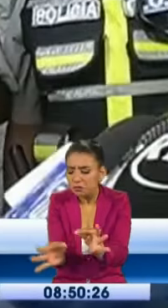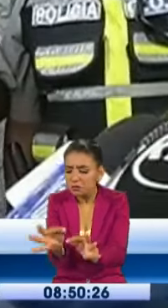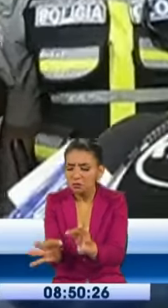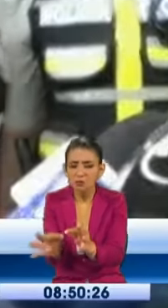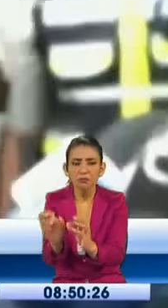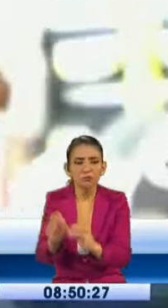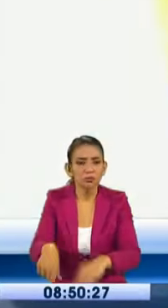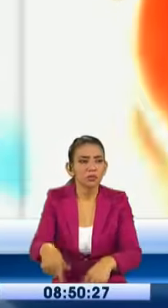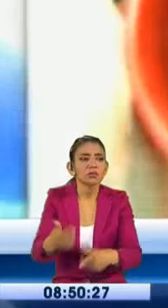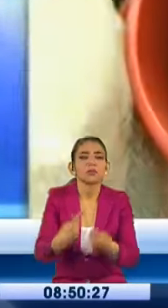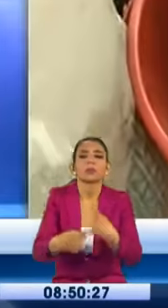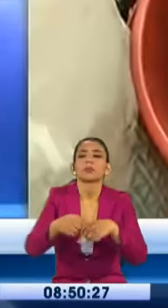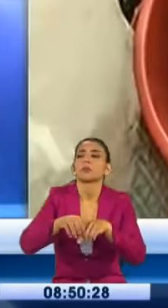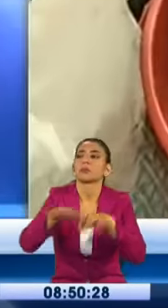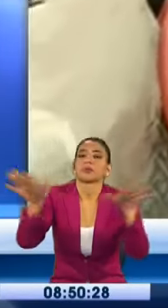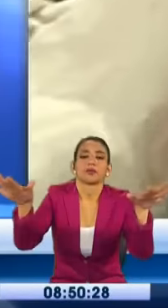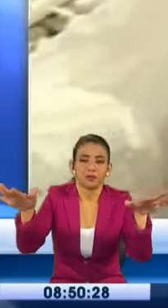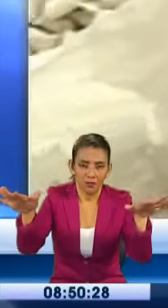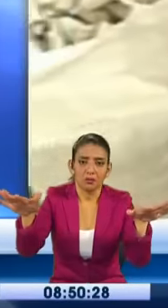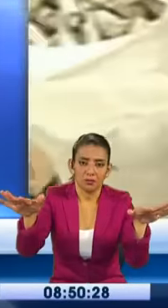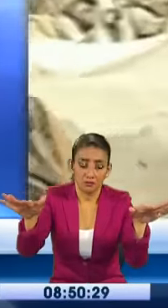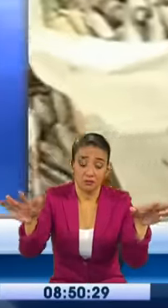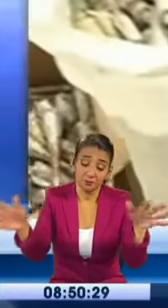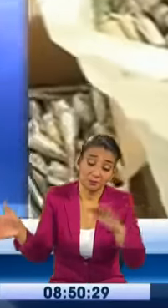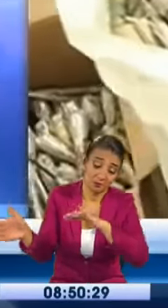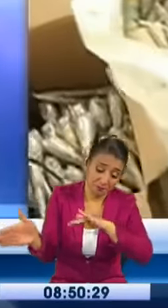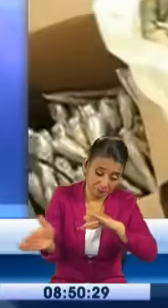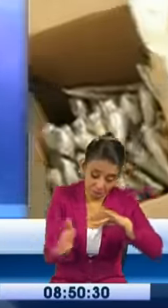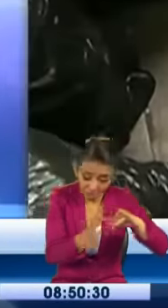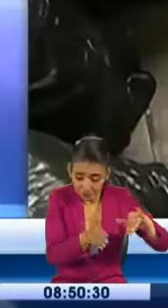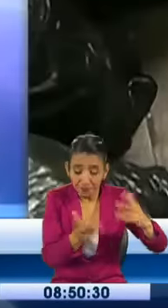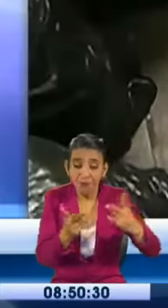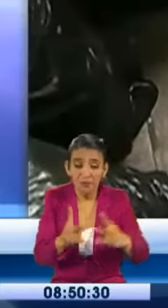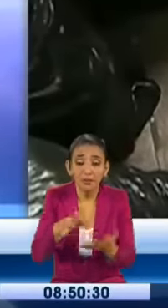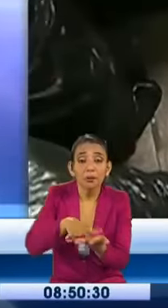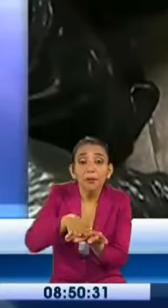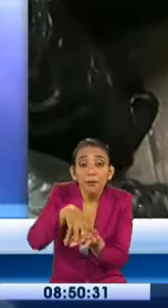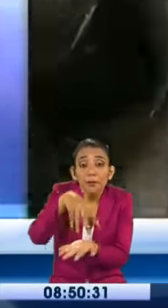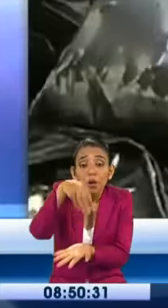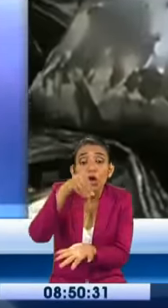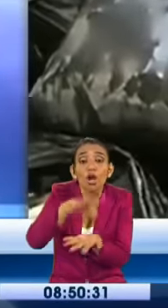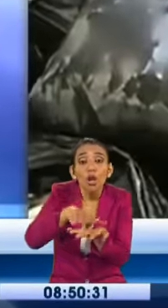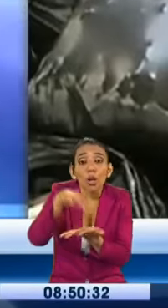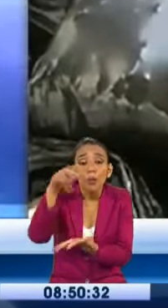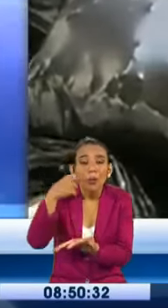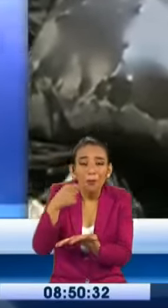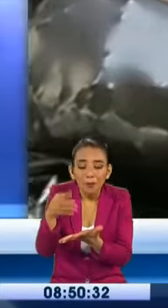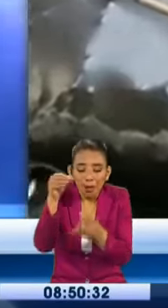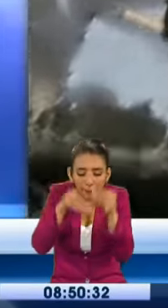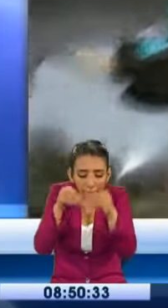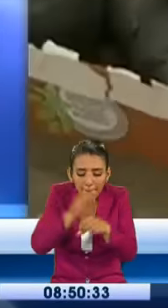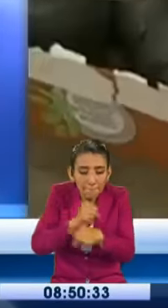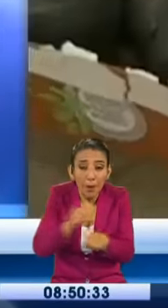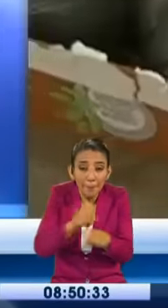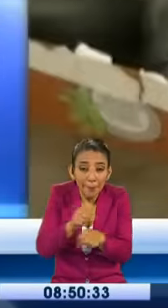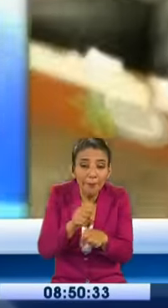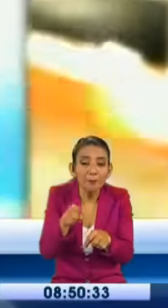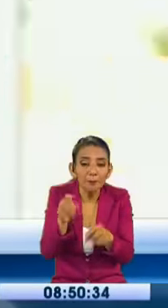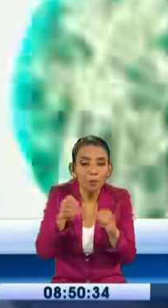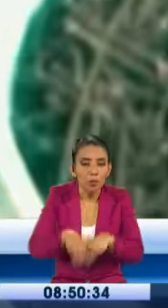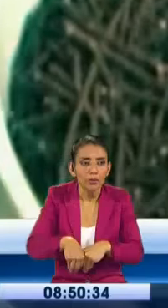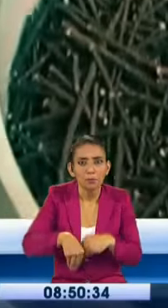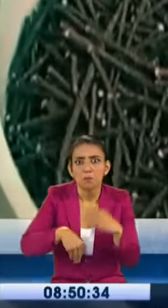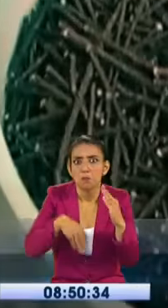empaquetar y sacarles a la distribución, y también pólvora para generar unos 4.000 camaretas